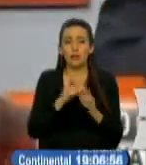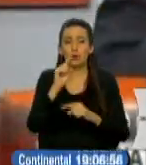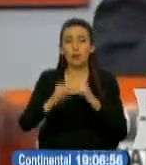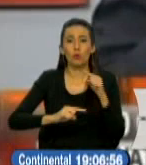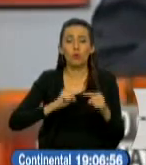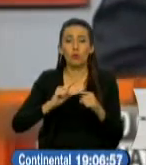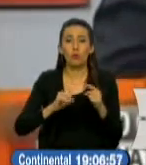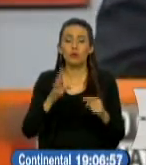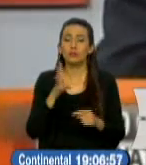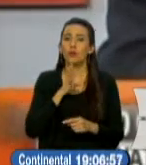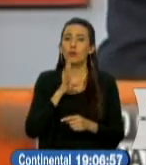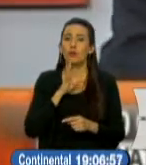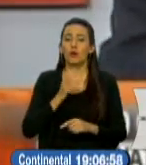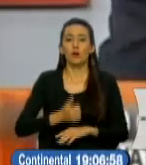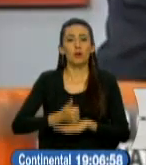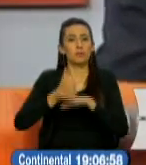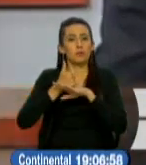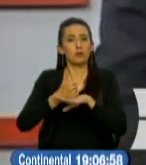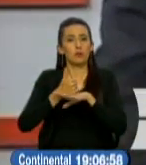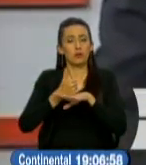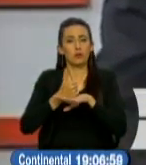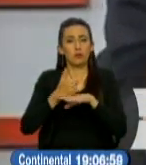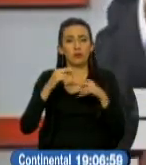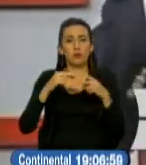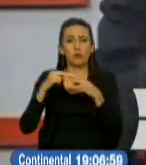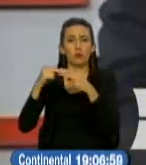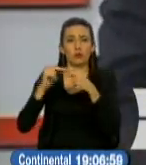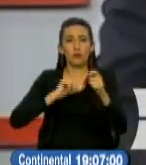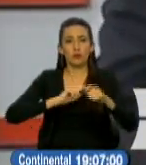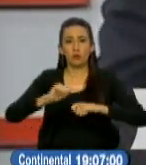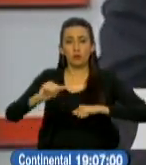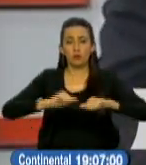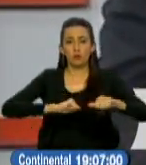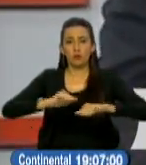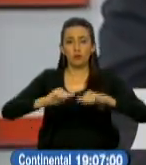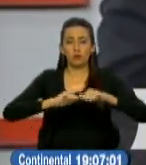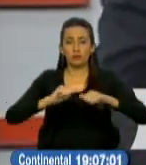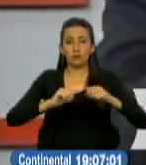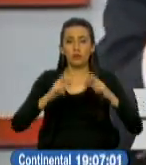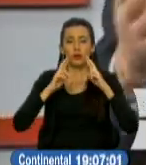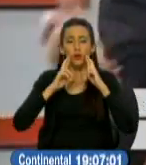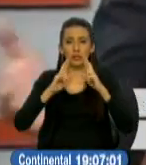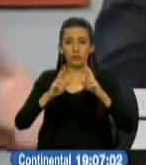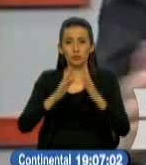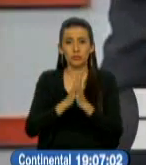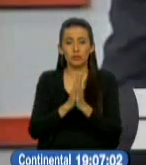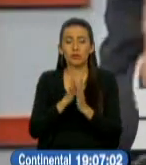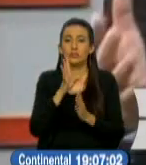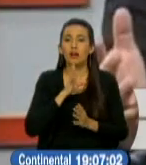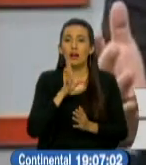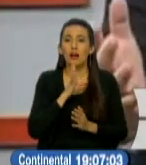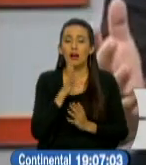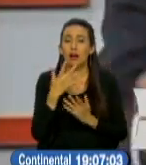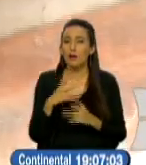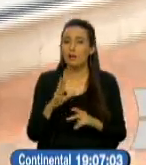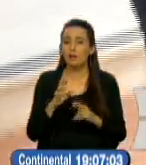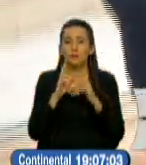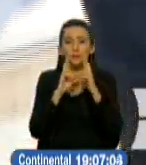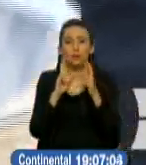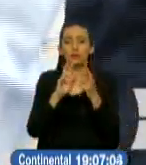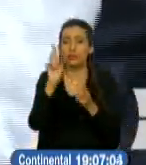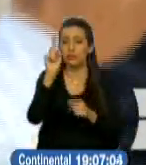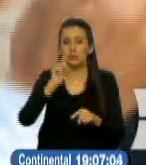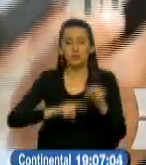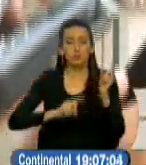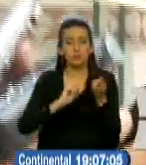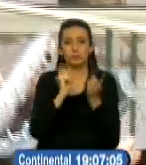siendo él la autoridad que va a conocer los recursos administrativos sobre los resultados, habló de que los resultados son irreversibles. Algo que el